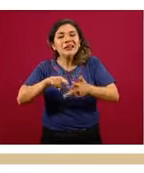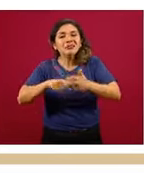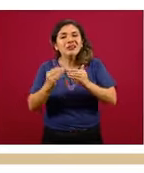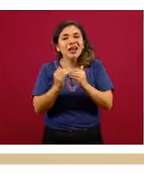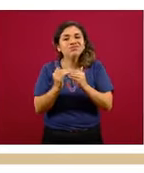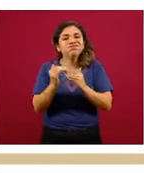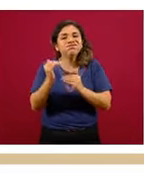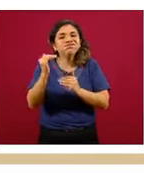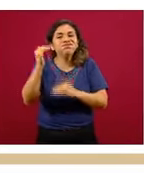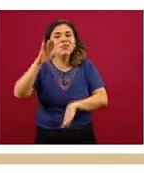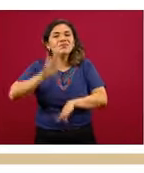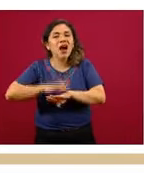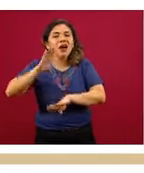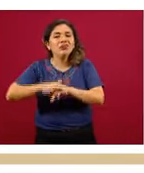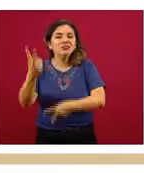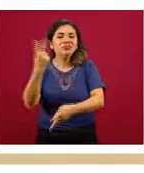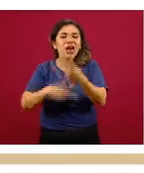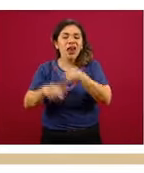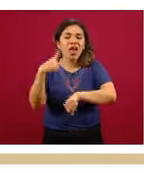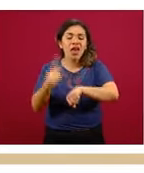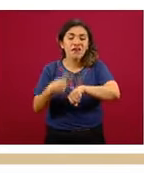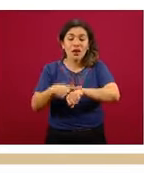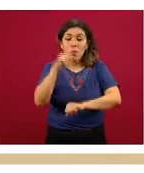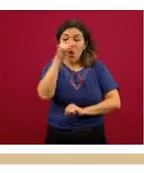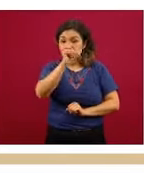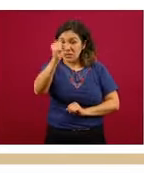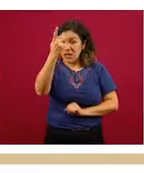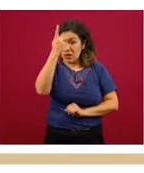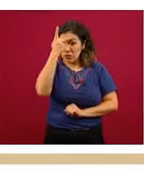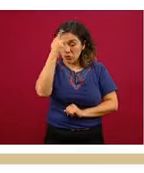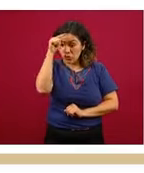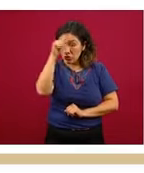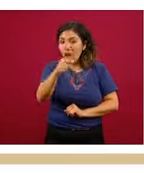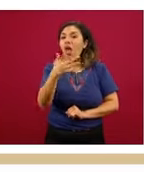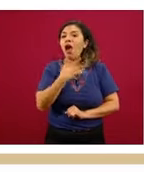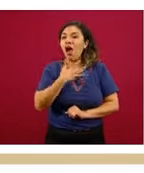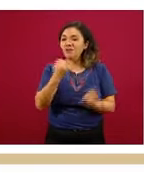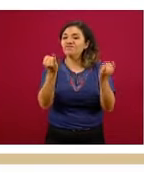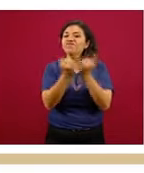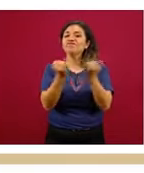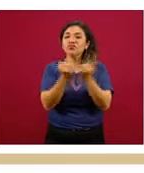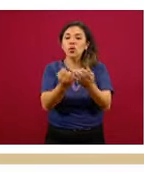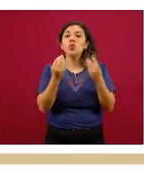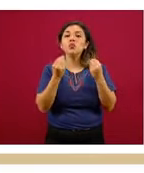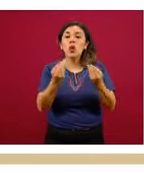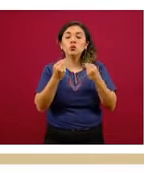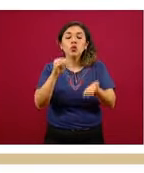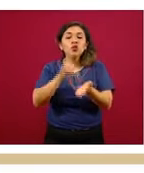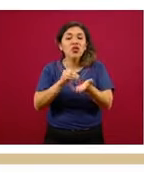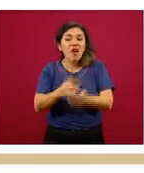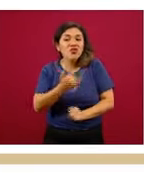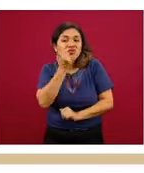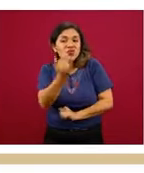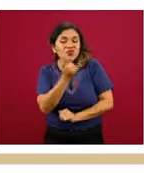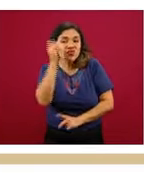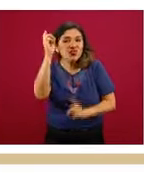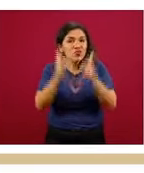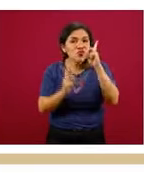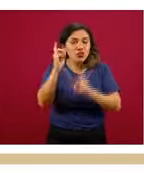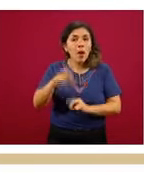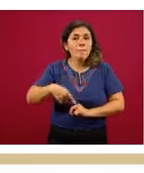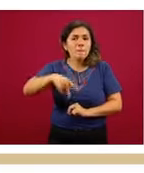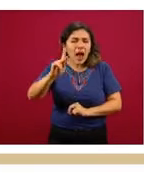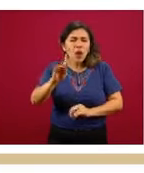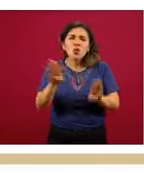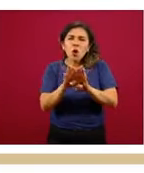un incremento importante. San Luis Potosí tiene una carga también importante de casos aún sospechosos, pero si